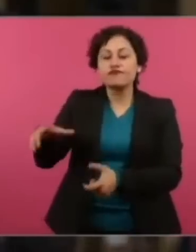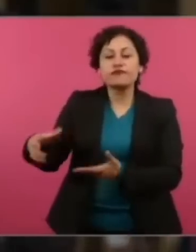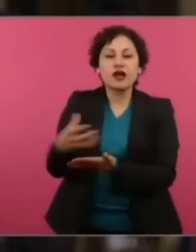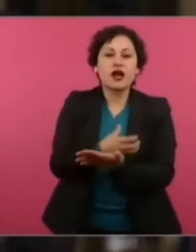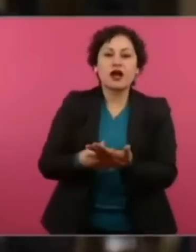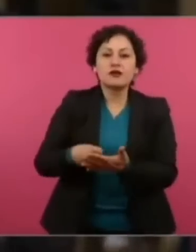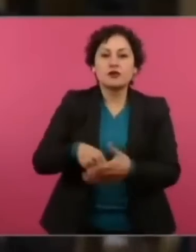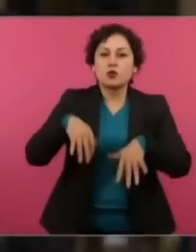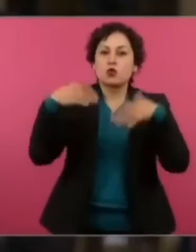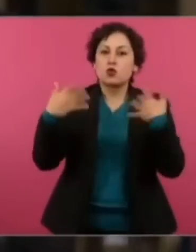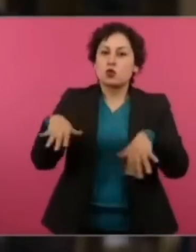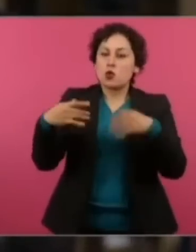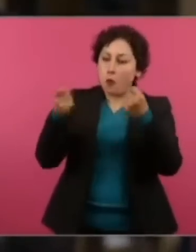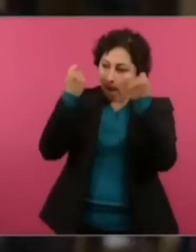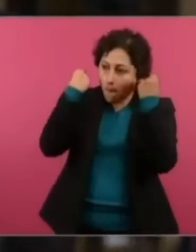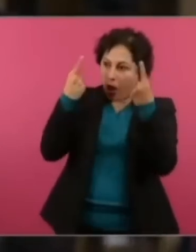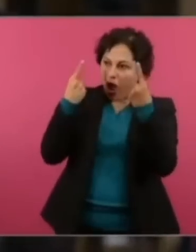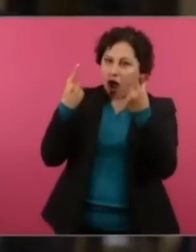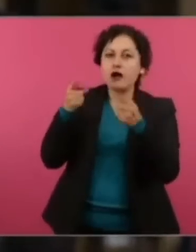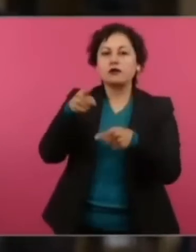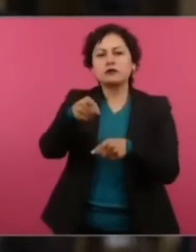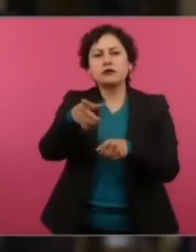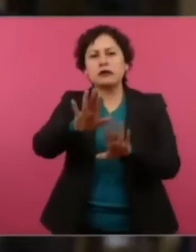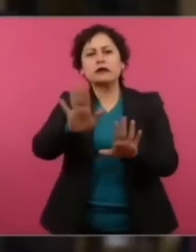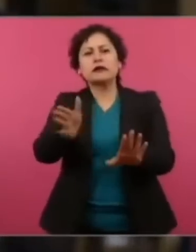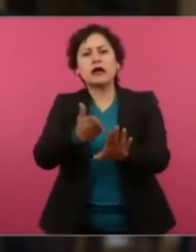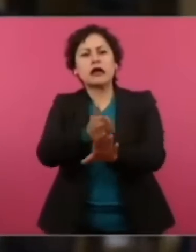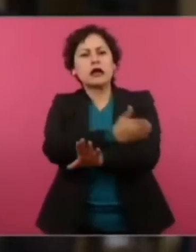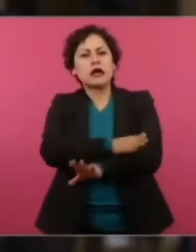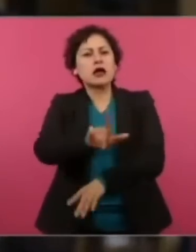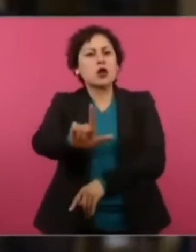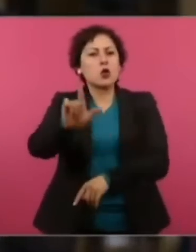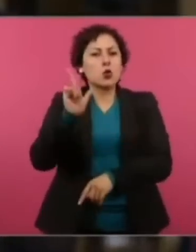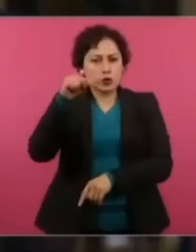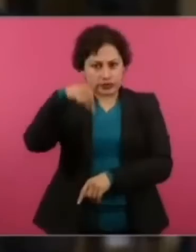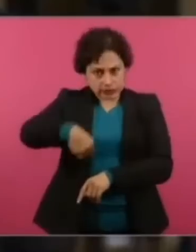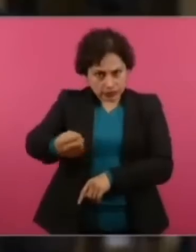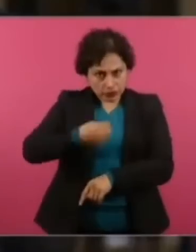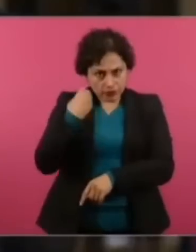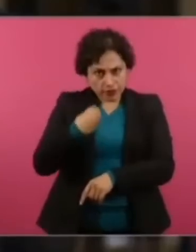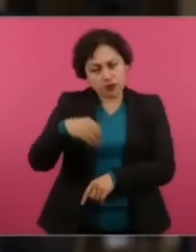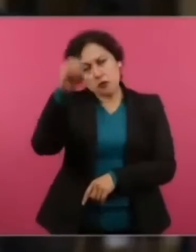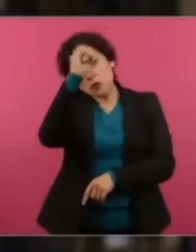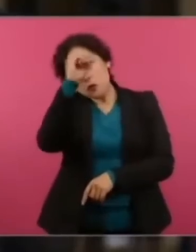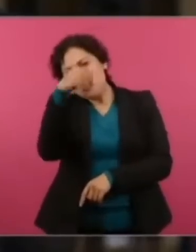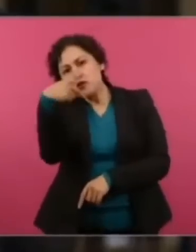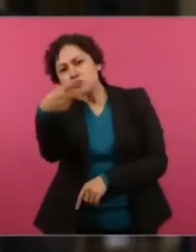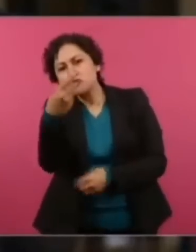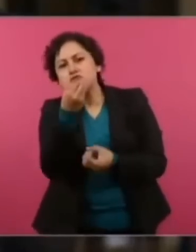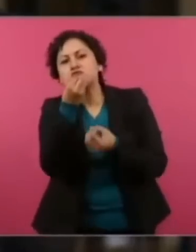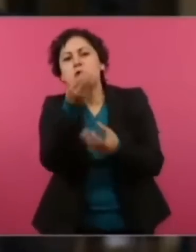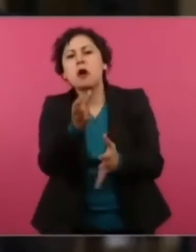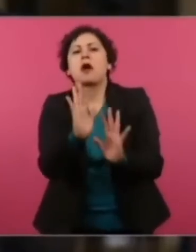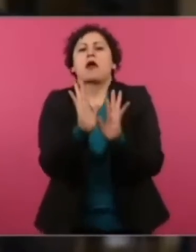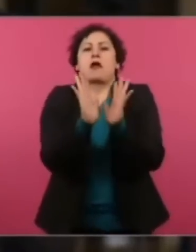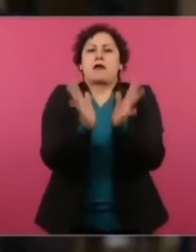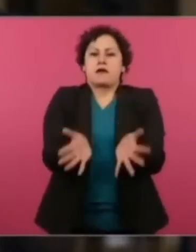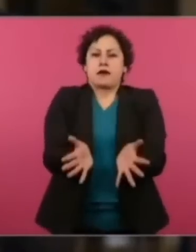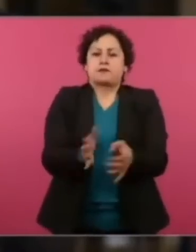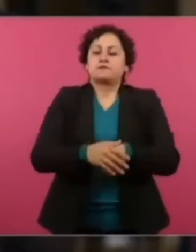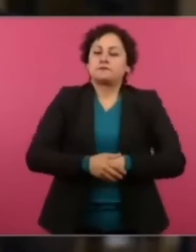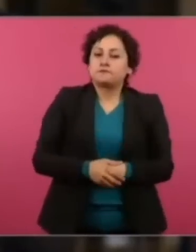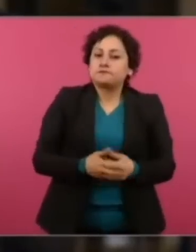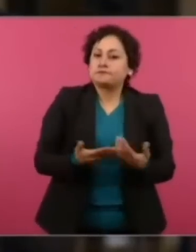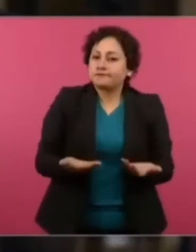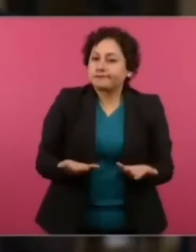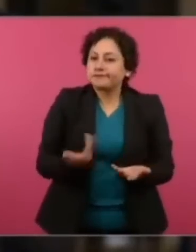un fenómeno enorme. Usted ya se manifestó el día lunes en las mañaneras a propósito de lo que sucedió en la Argentina. Me